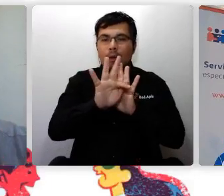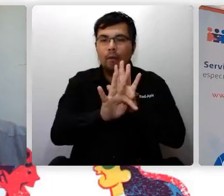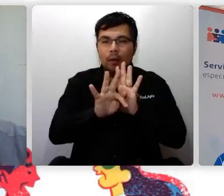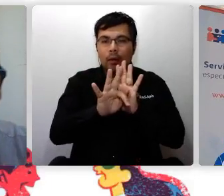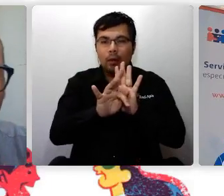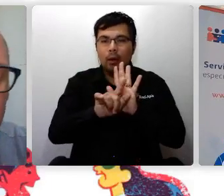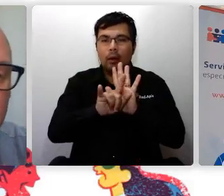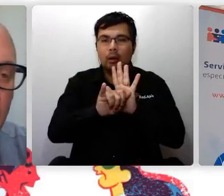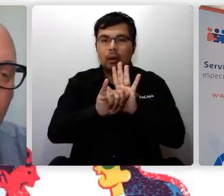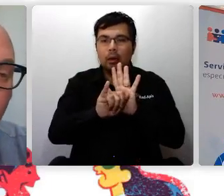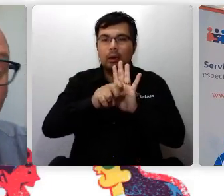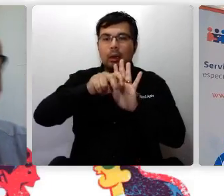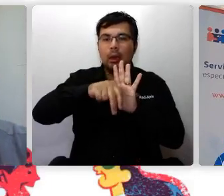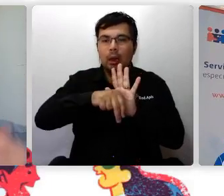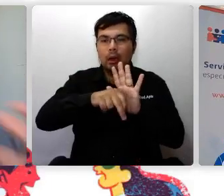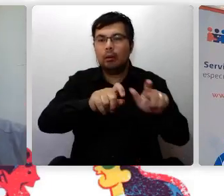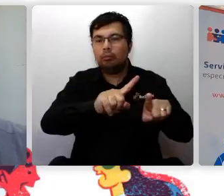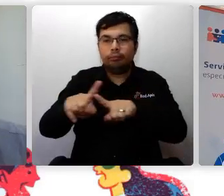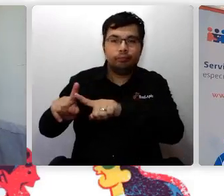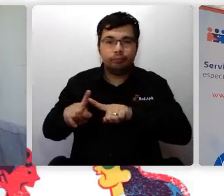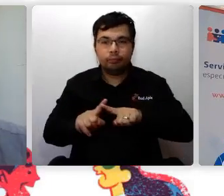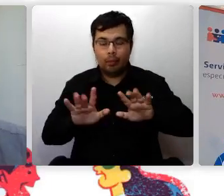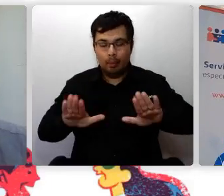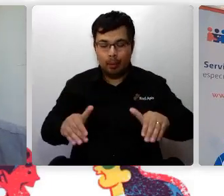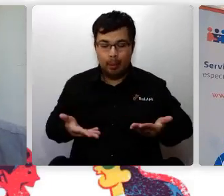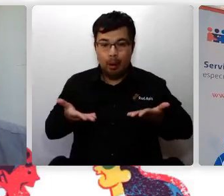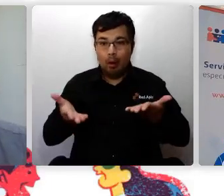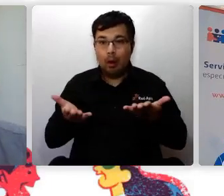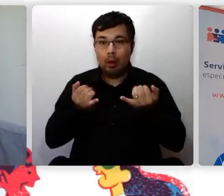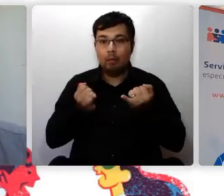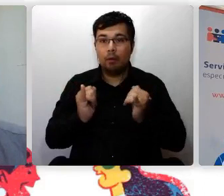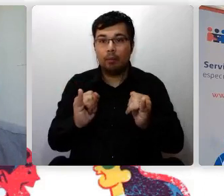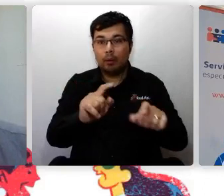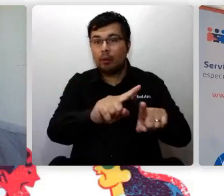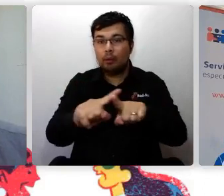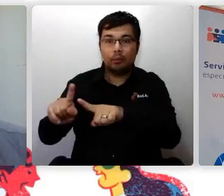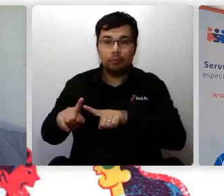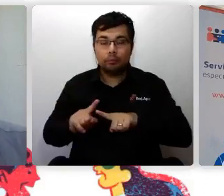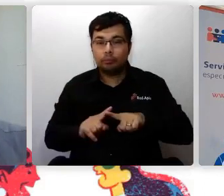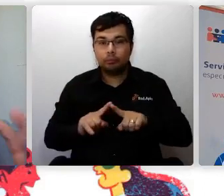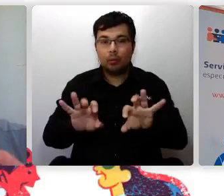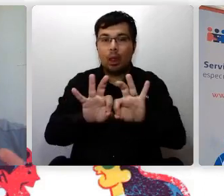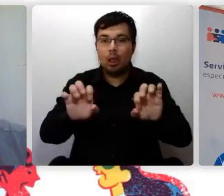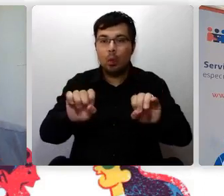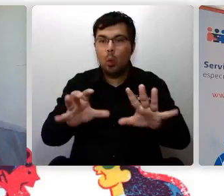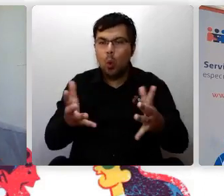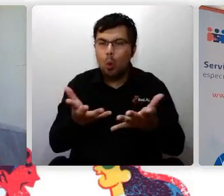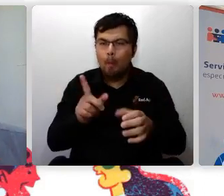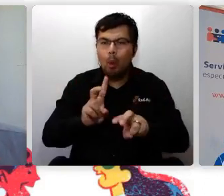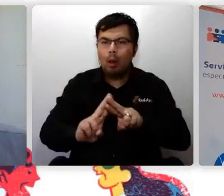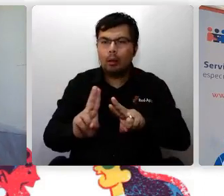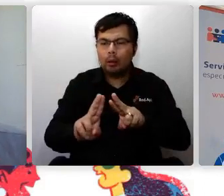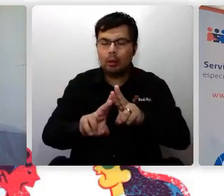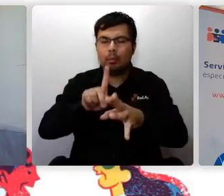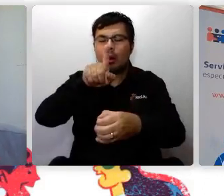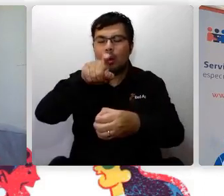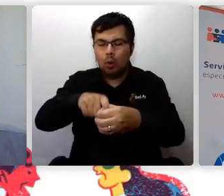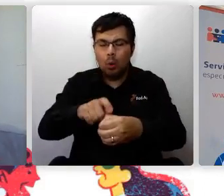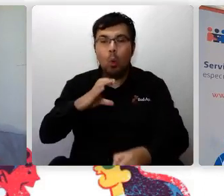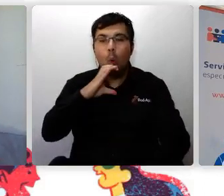LinkedIn, por Instagram, por Facebook o por otra forma donde puedan estar entregando esta educación? ¿Cómo hay que hacerlo? ¿Cómo piensas tú